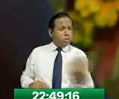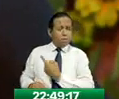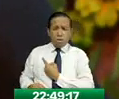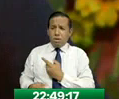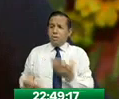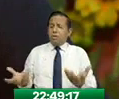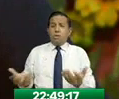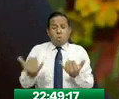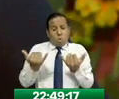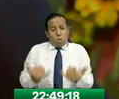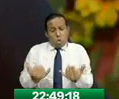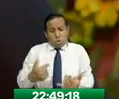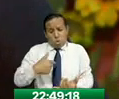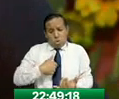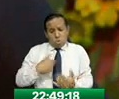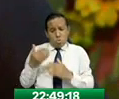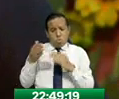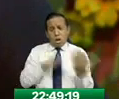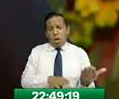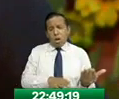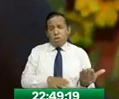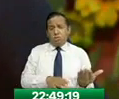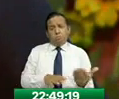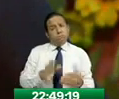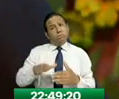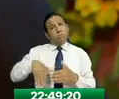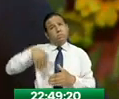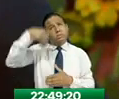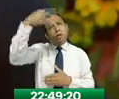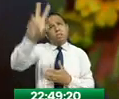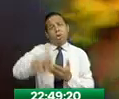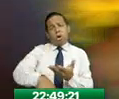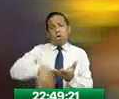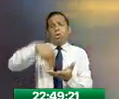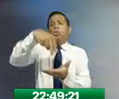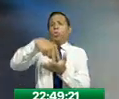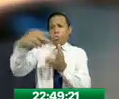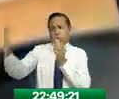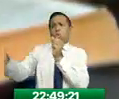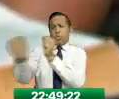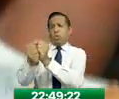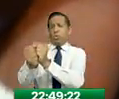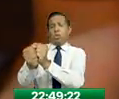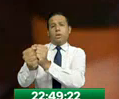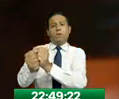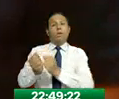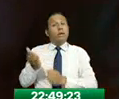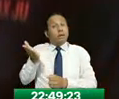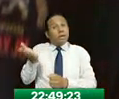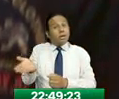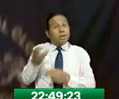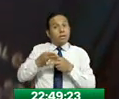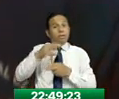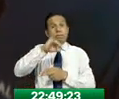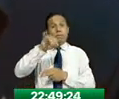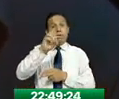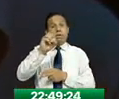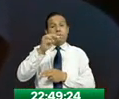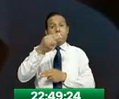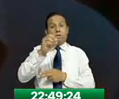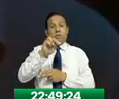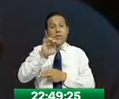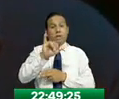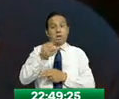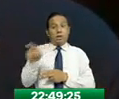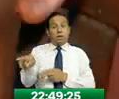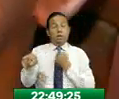Si hoy día me toca morir, Señor, yo quiero resucitar contigo. Era sábado de resurrección. Johnny Alay cuenta con felicidad que es un testimonio más de